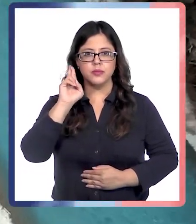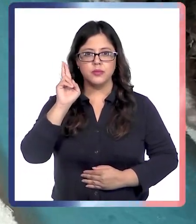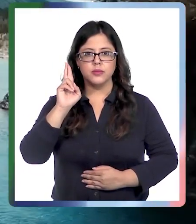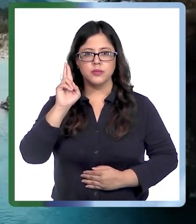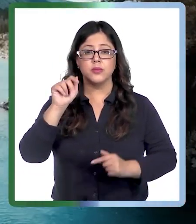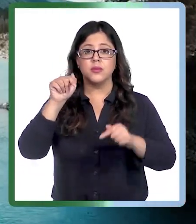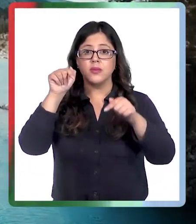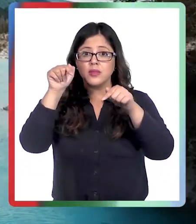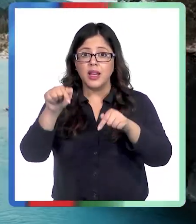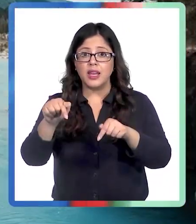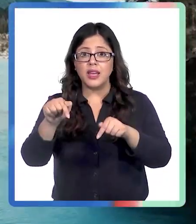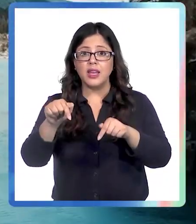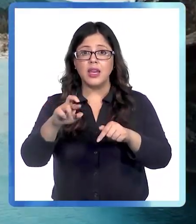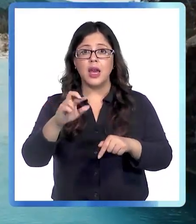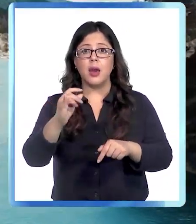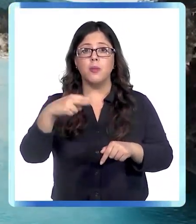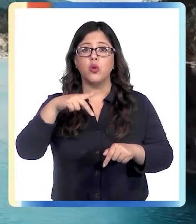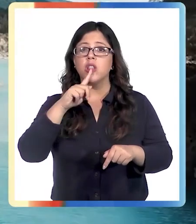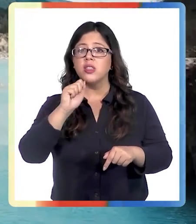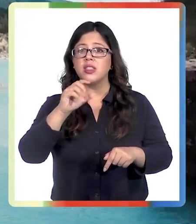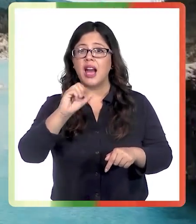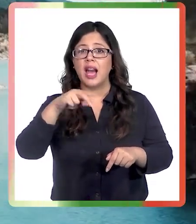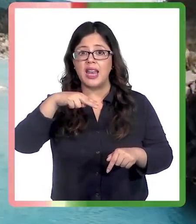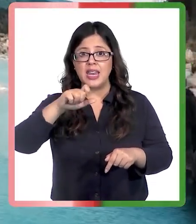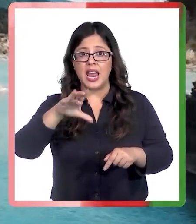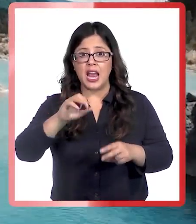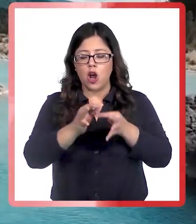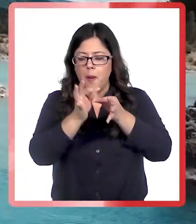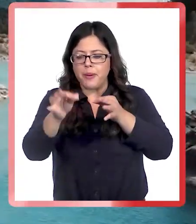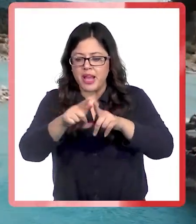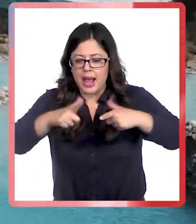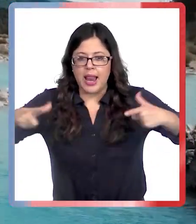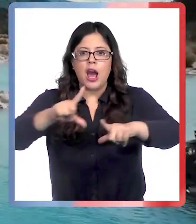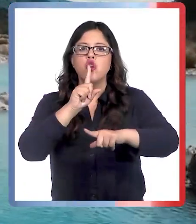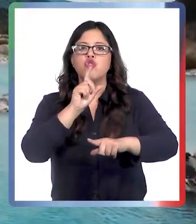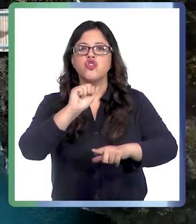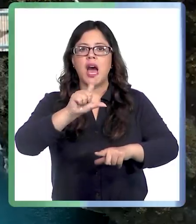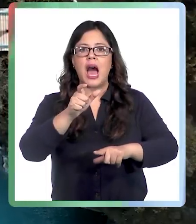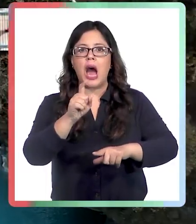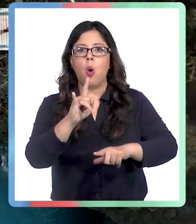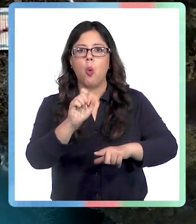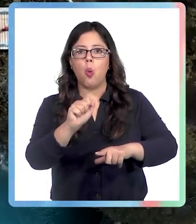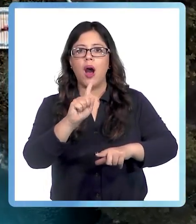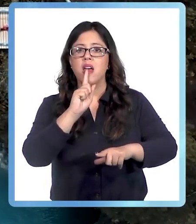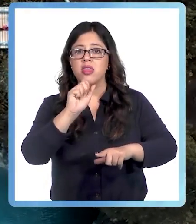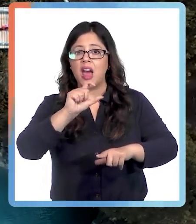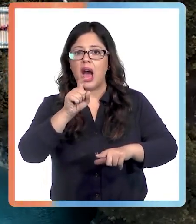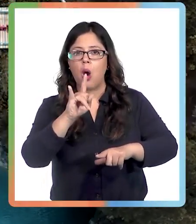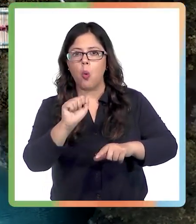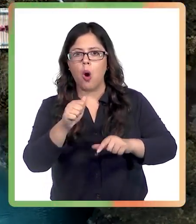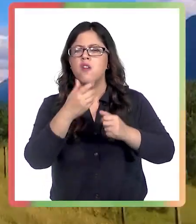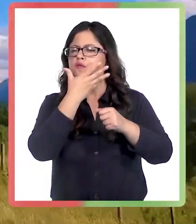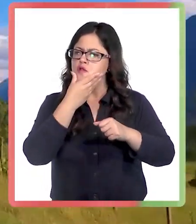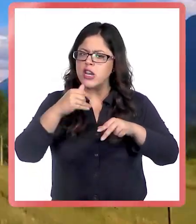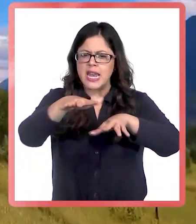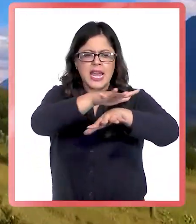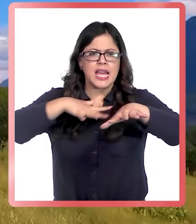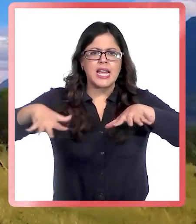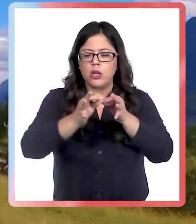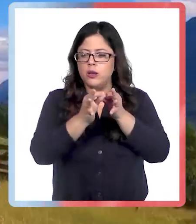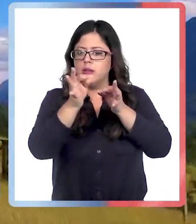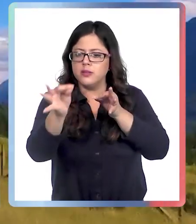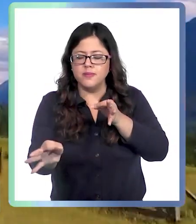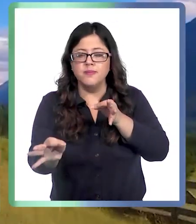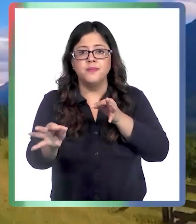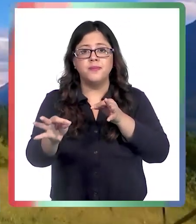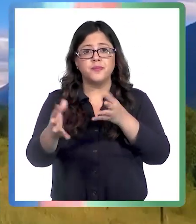El embarque se efectuó en Punta Canelo para luego cruzar el lago Tahuatahua, rodeado de una singular belleza natural, hasta llegar a Punta Maldonado